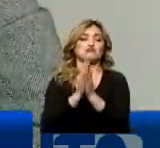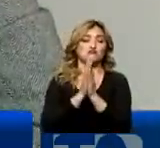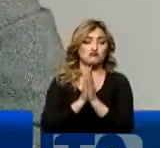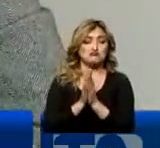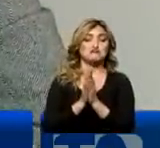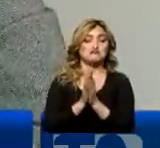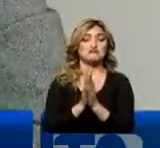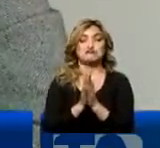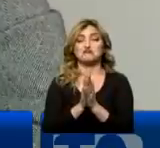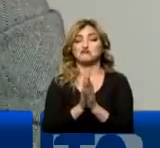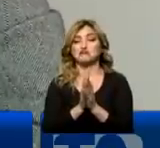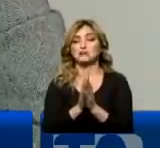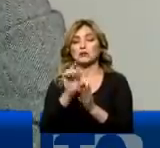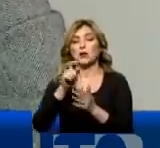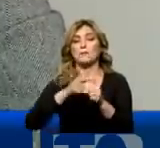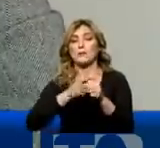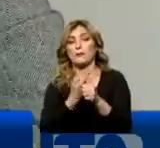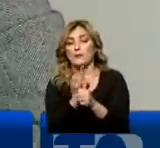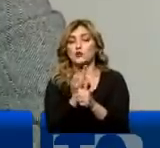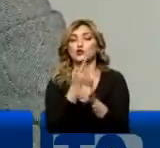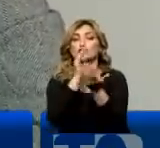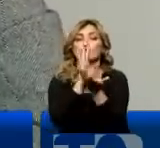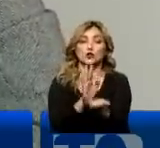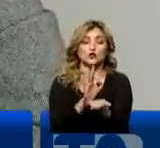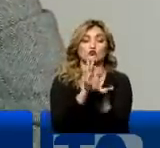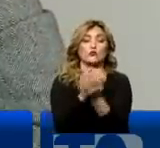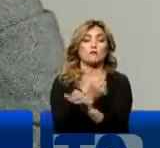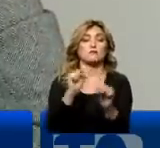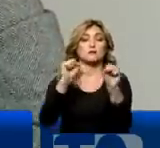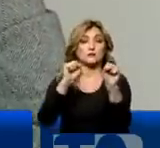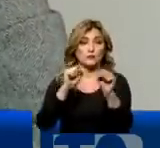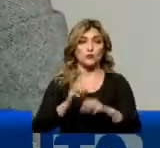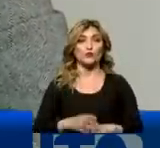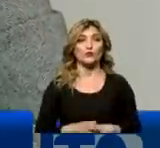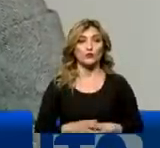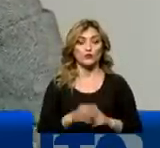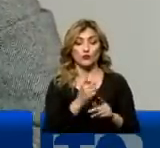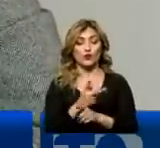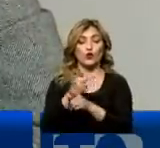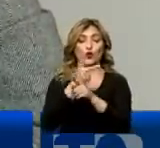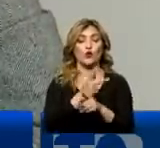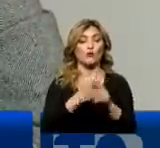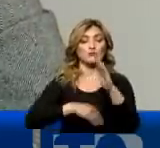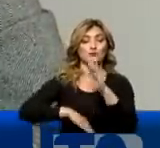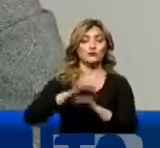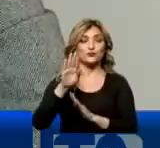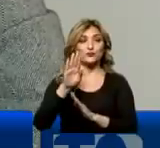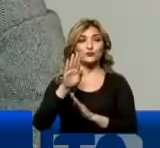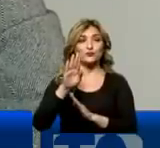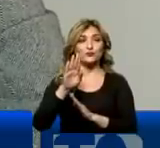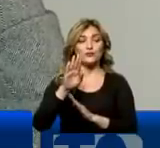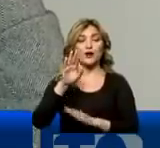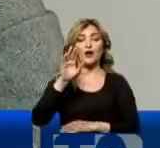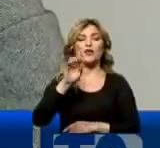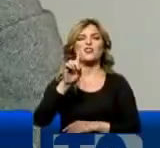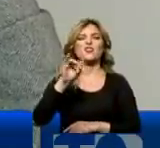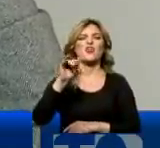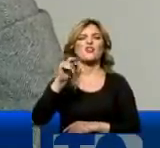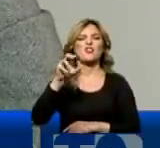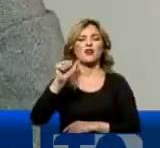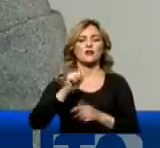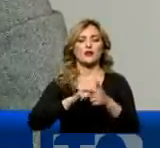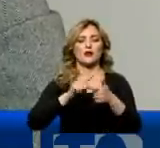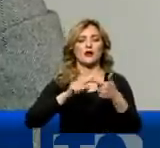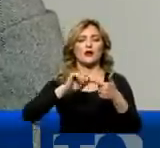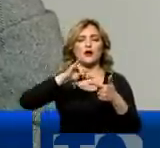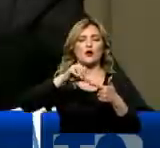requirió como sus principales testigos de defensa a los consejeros de mayoría, Diana Tamarín, José